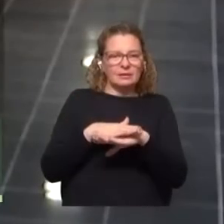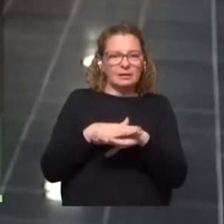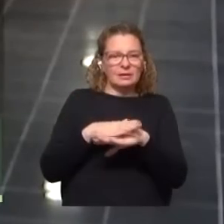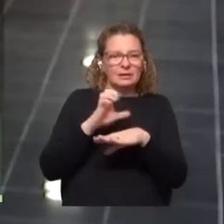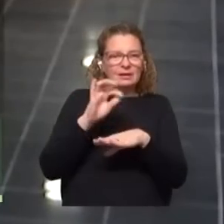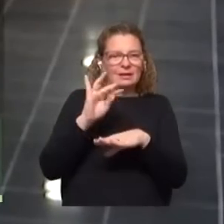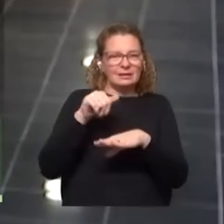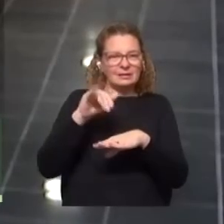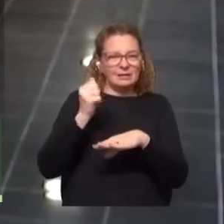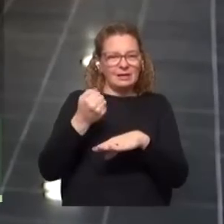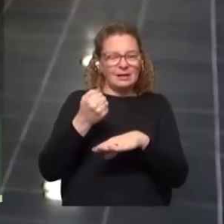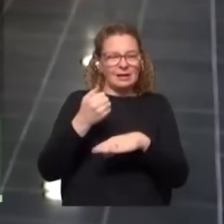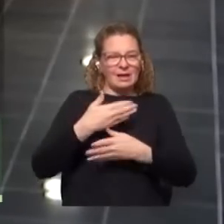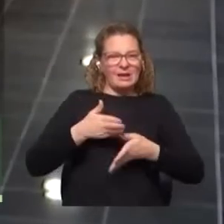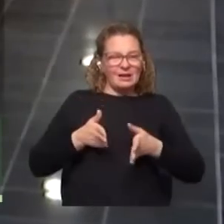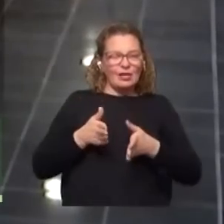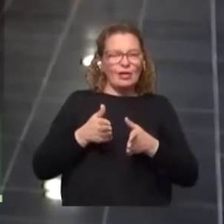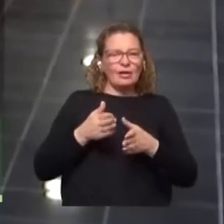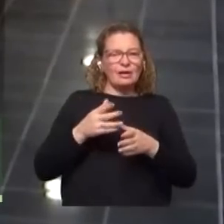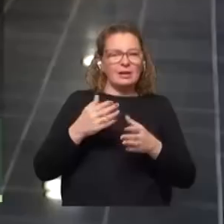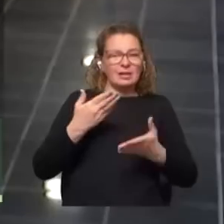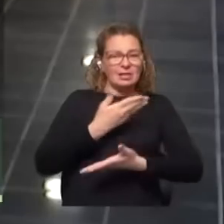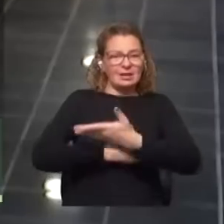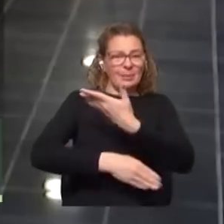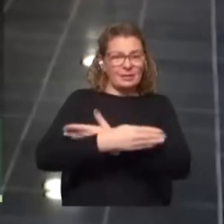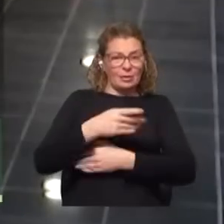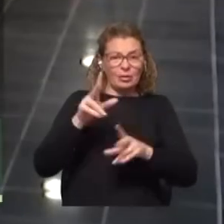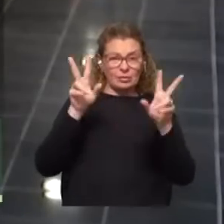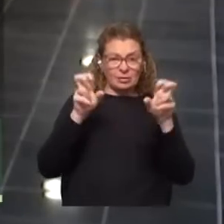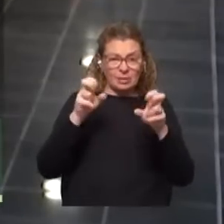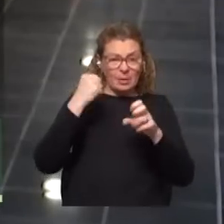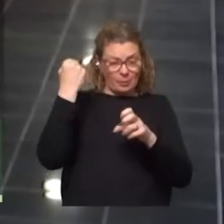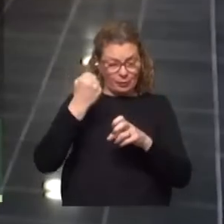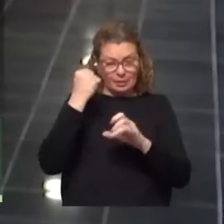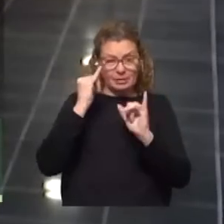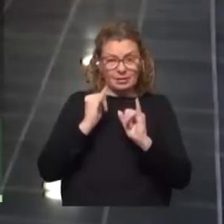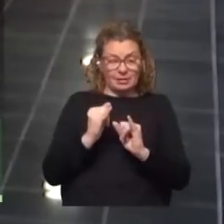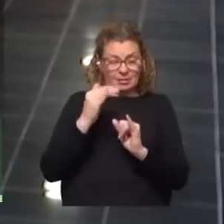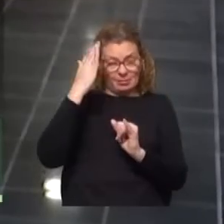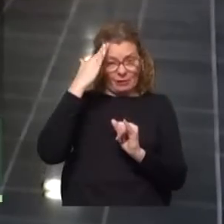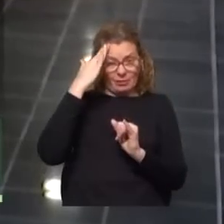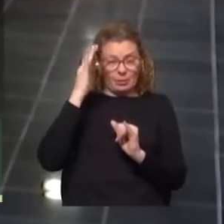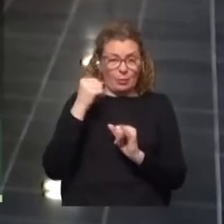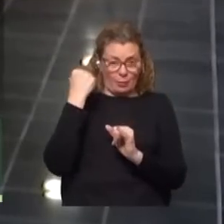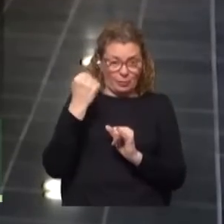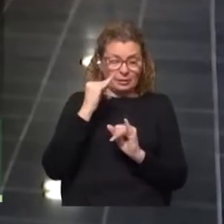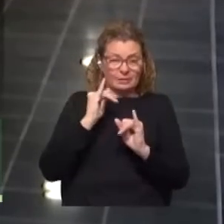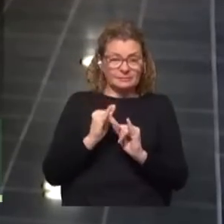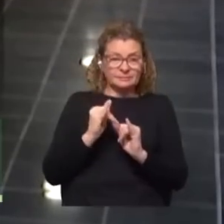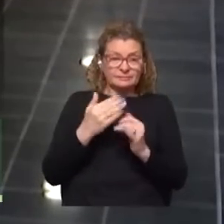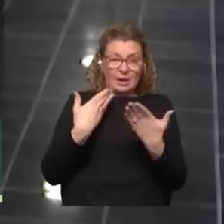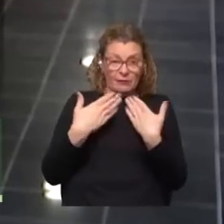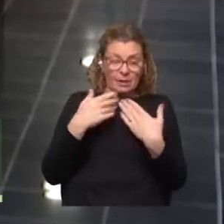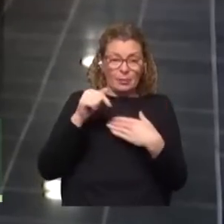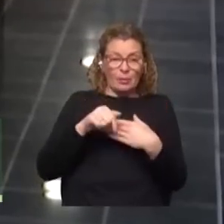y discapacidad que consideramos que son temas sumamente importantes y que es fundamental que se